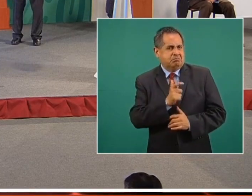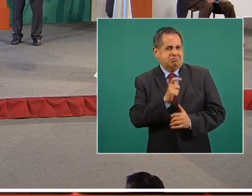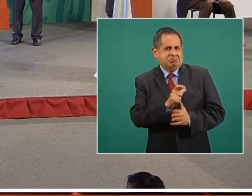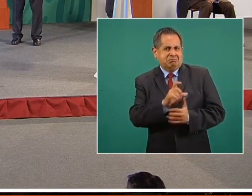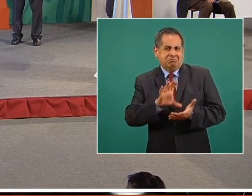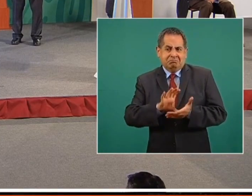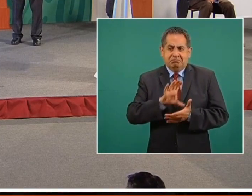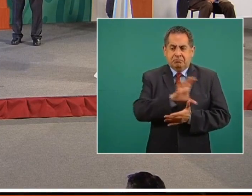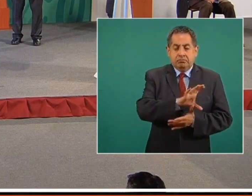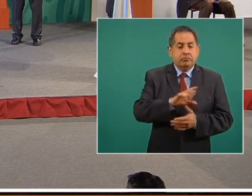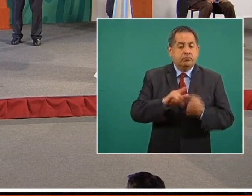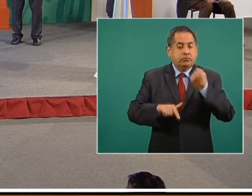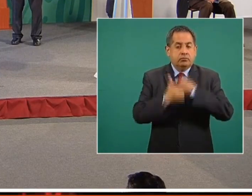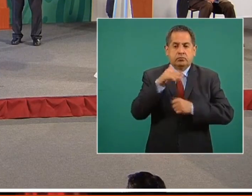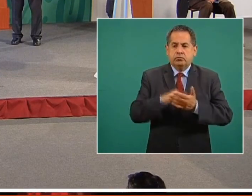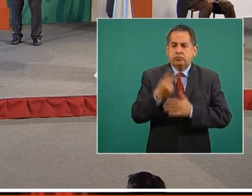por